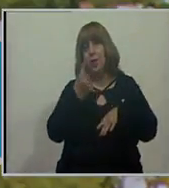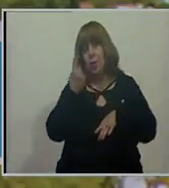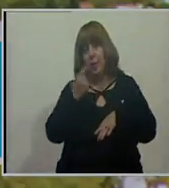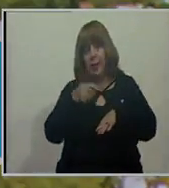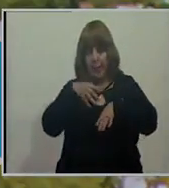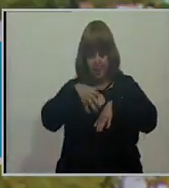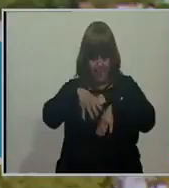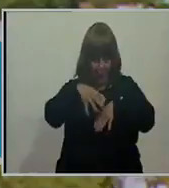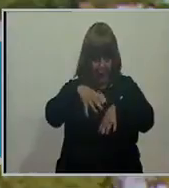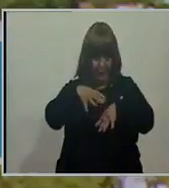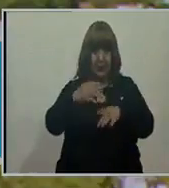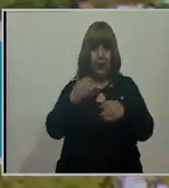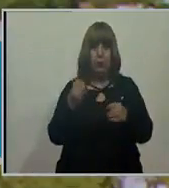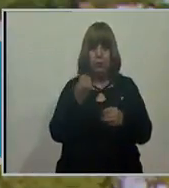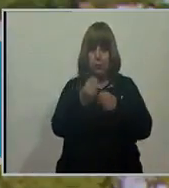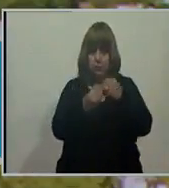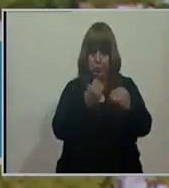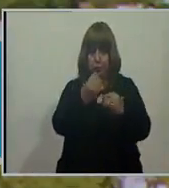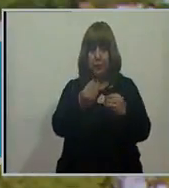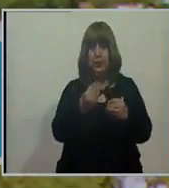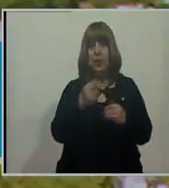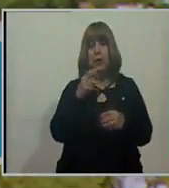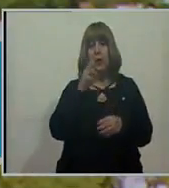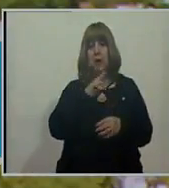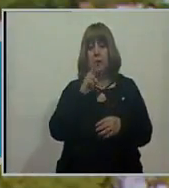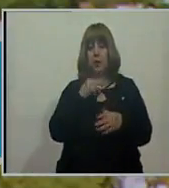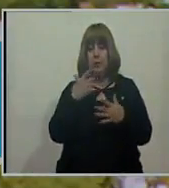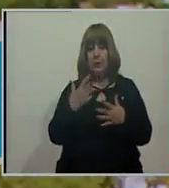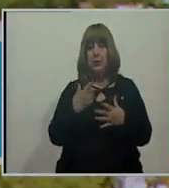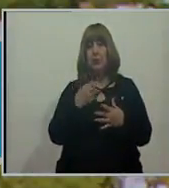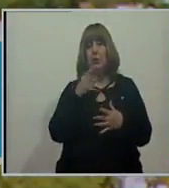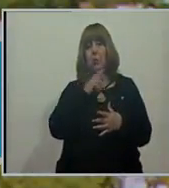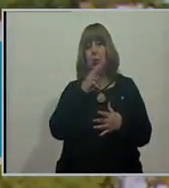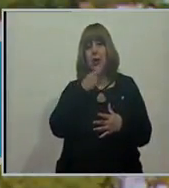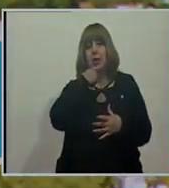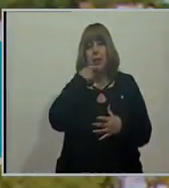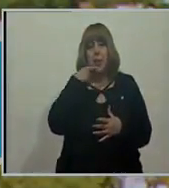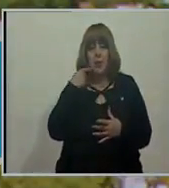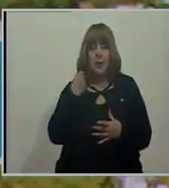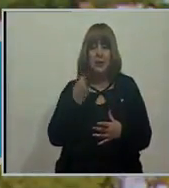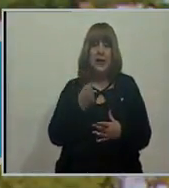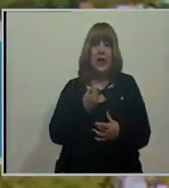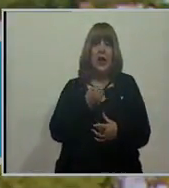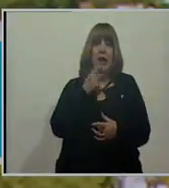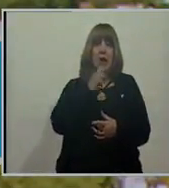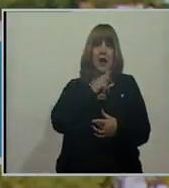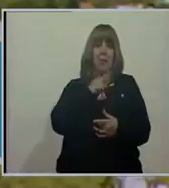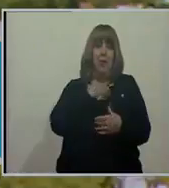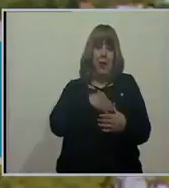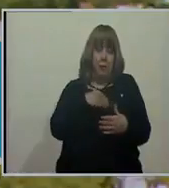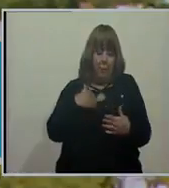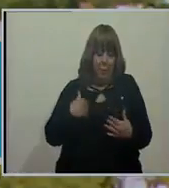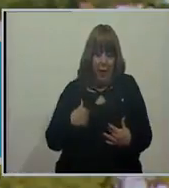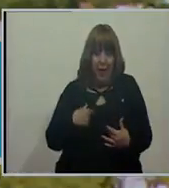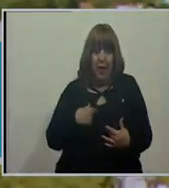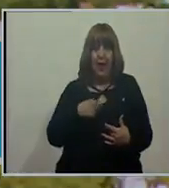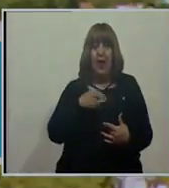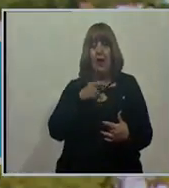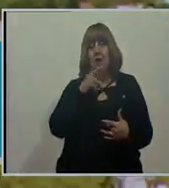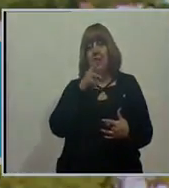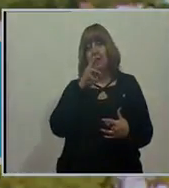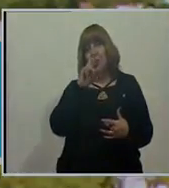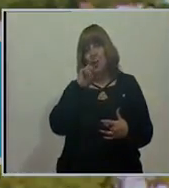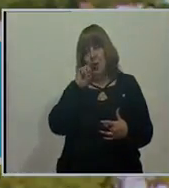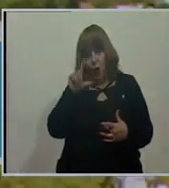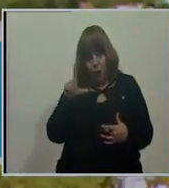estar cambiando en el empoderamiento, si la mujer no va a cambiar, el que la mujer sea más dulce, o el que la mujer esté relacionada con la maternidad o que su rol físico o su